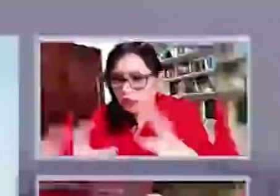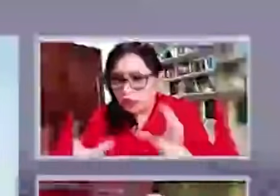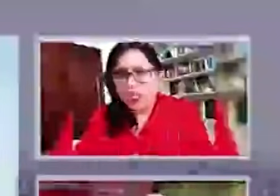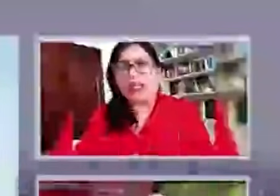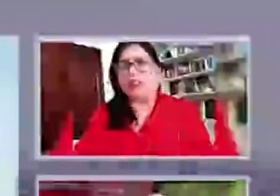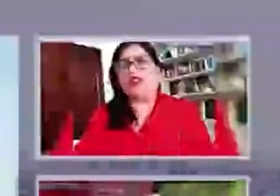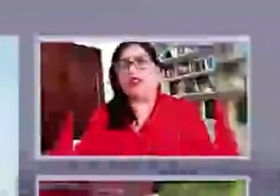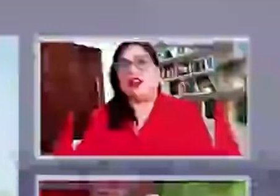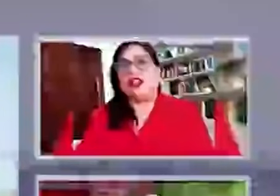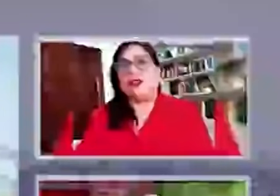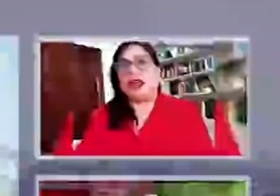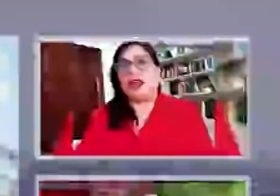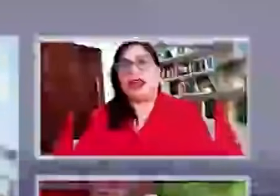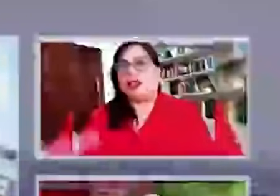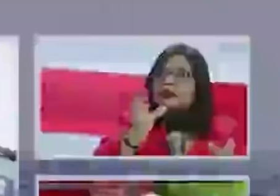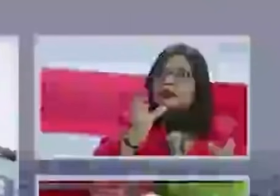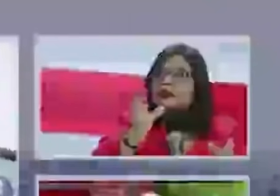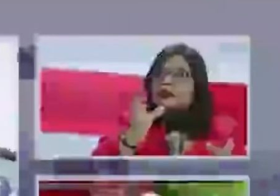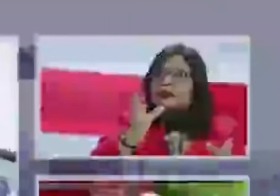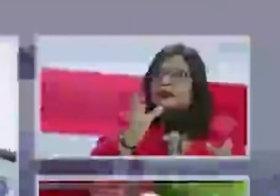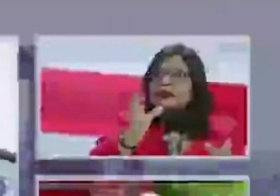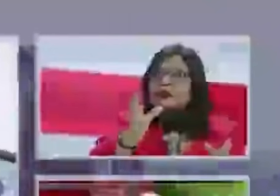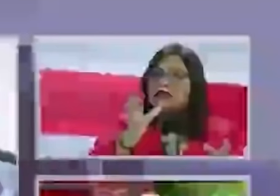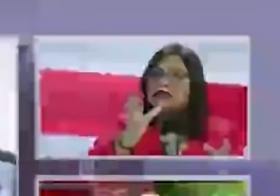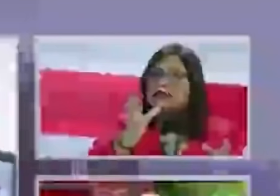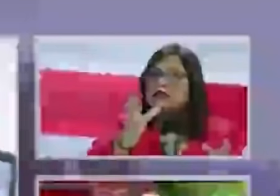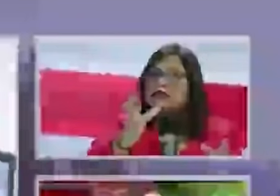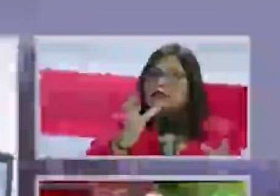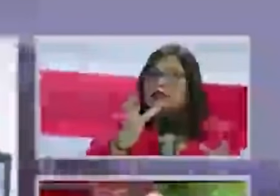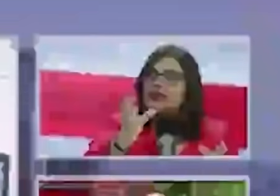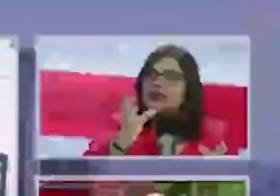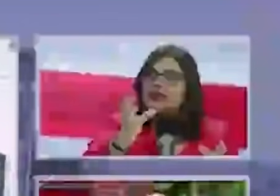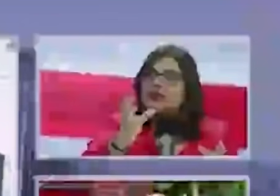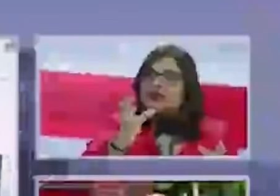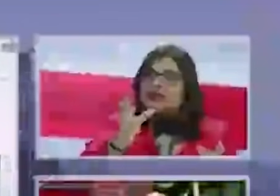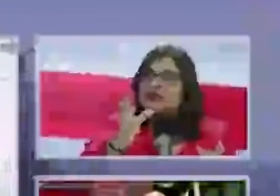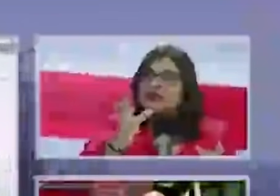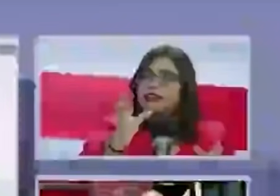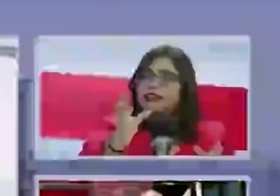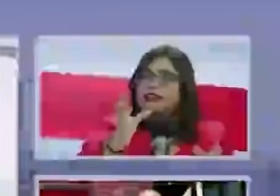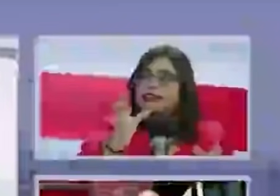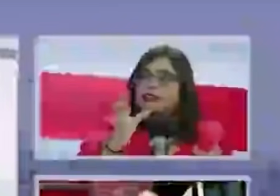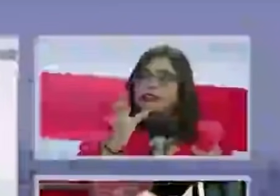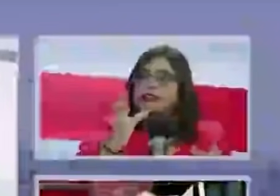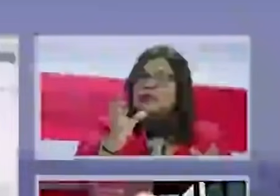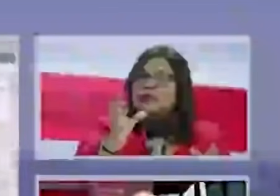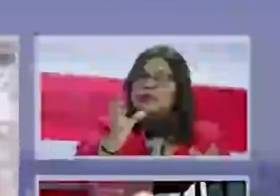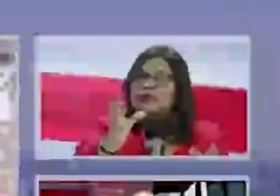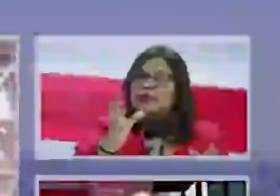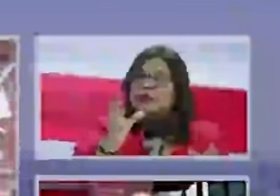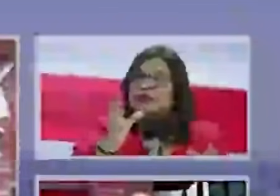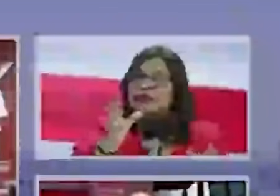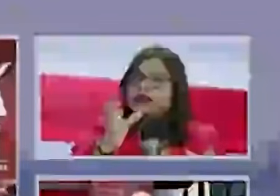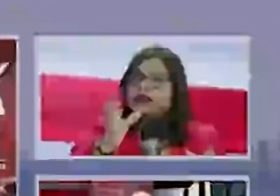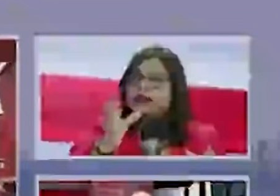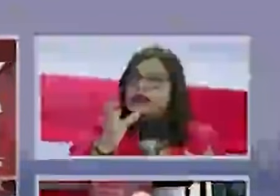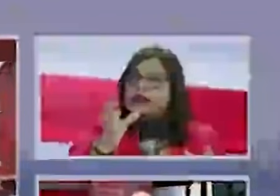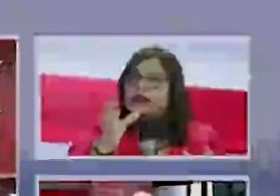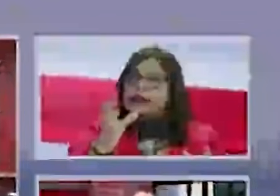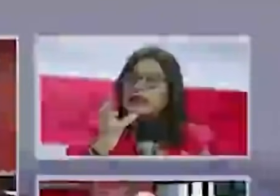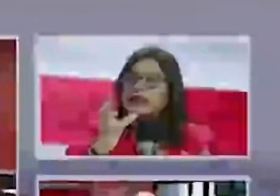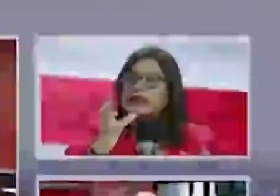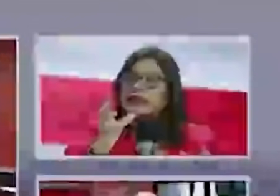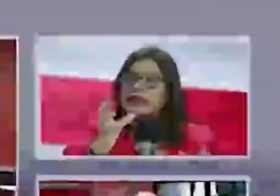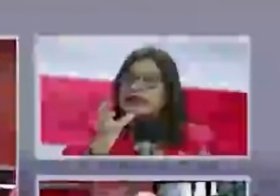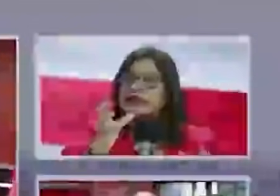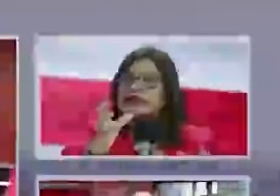oportunidad, el jurado no observó esa postulación y la gente ya votó. ¿Qué ocurriría? Vamos a ponernos en el siguiente caso, a ver,